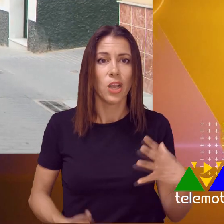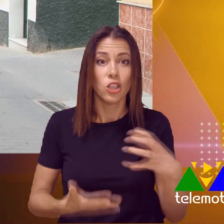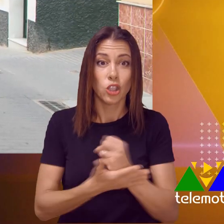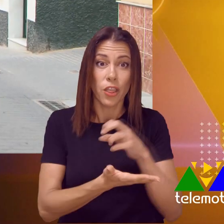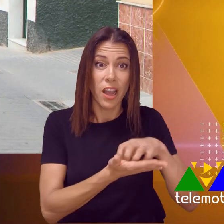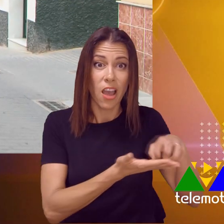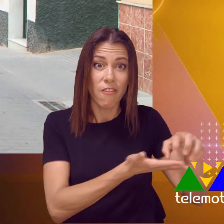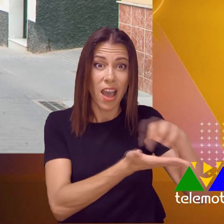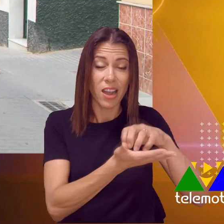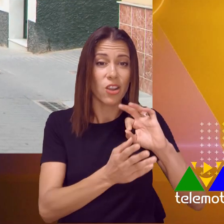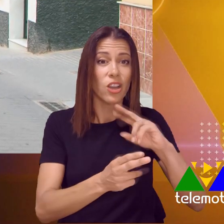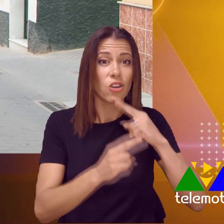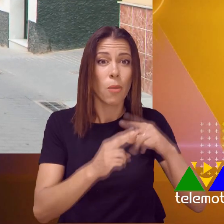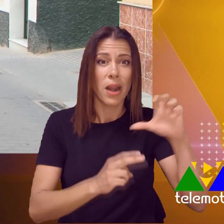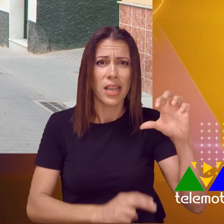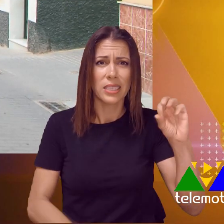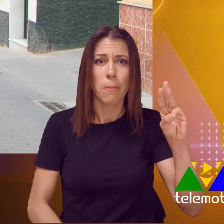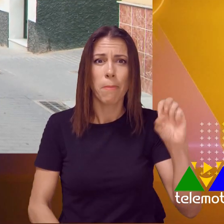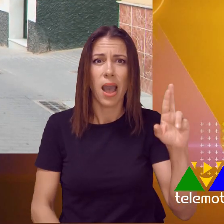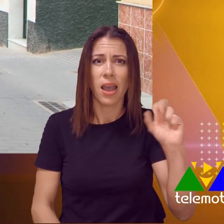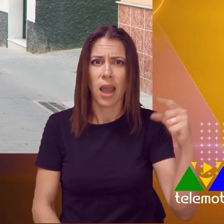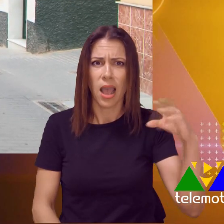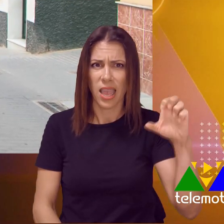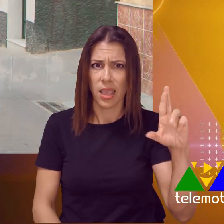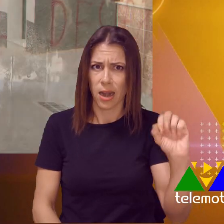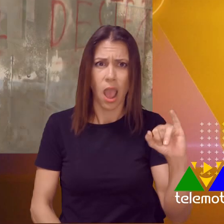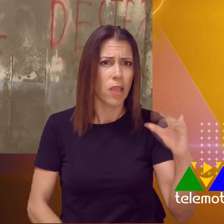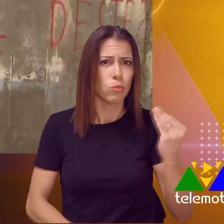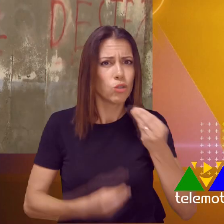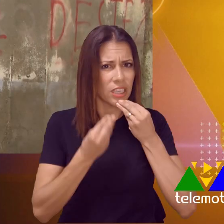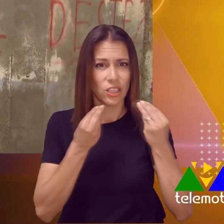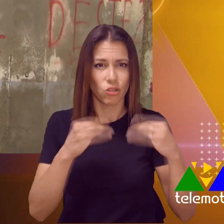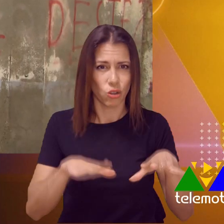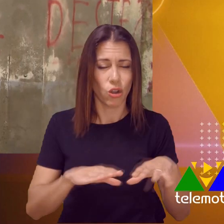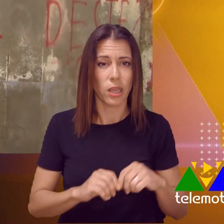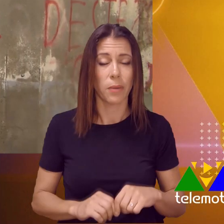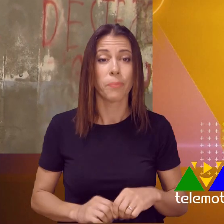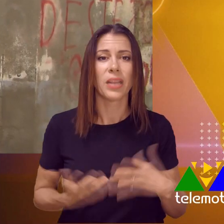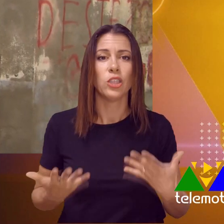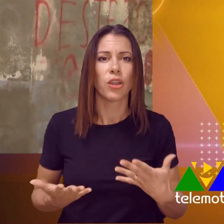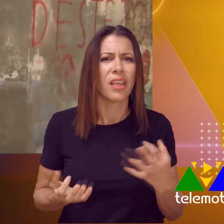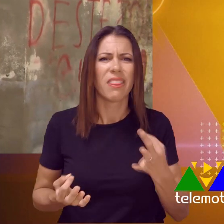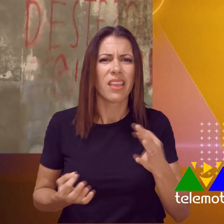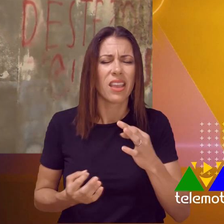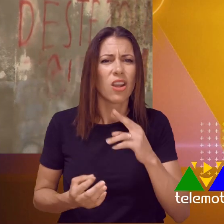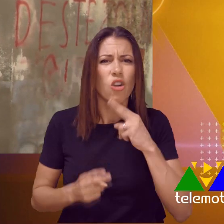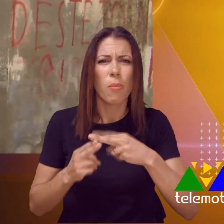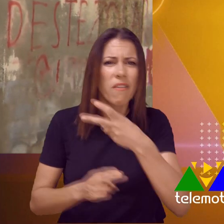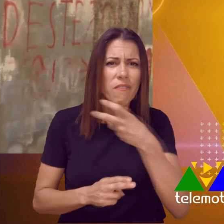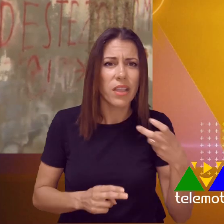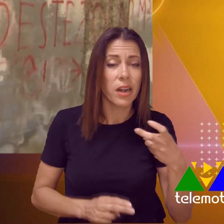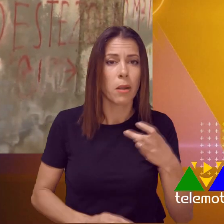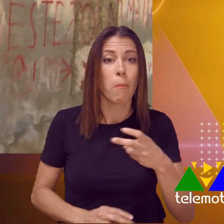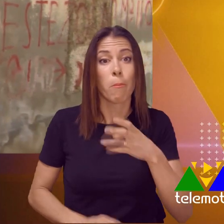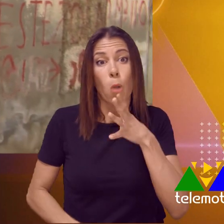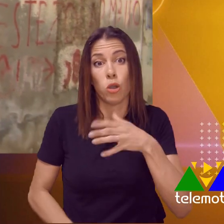barrio de la Esparraguera, que es impresionante, ¿no?, la historia que tiene el barrio de la Esparraguera. ¿De qué viene el nombre? Pues seguramente de que esto